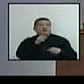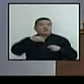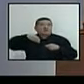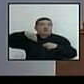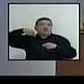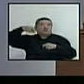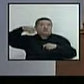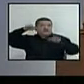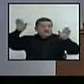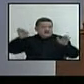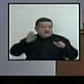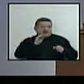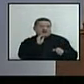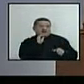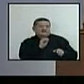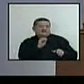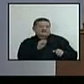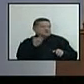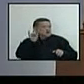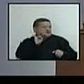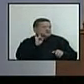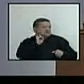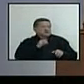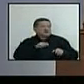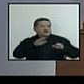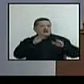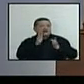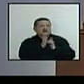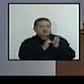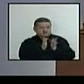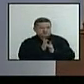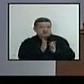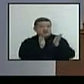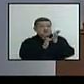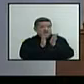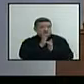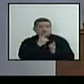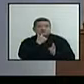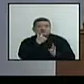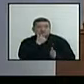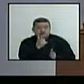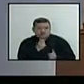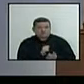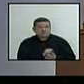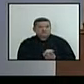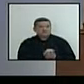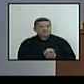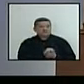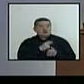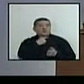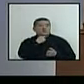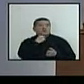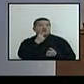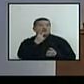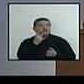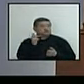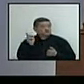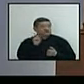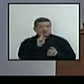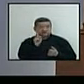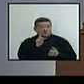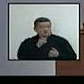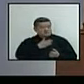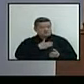un ángel. Jesús tomó la palabra y dijo: esta voz no ha venido por